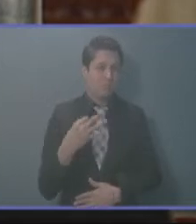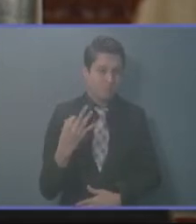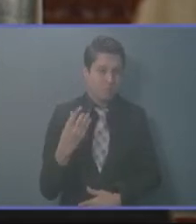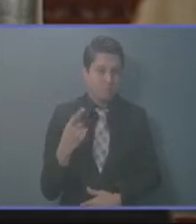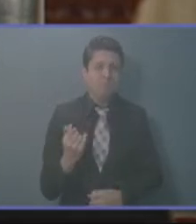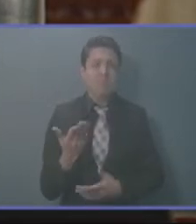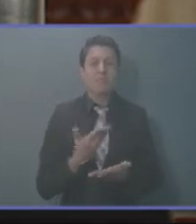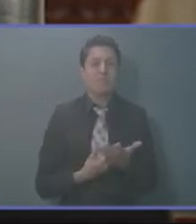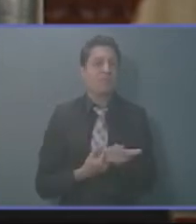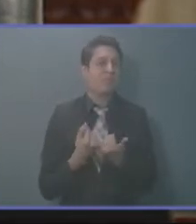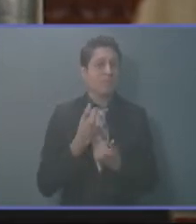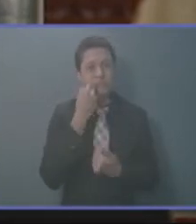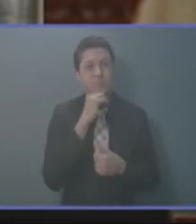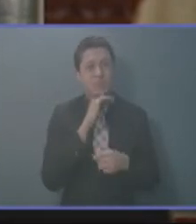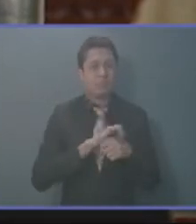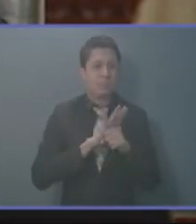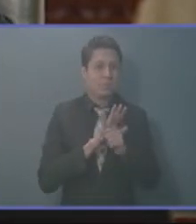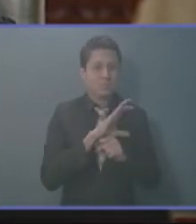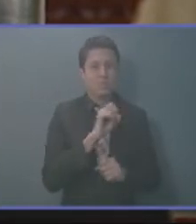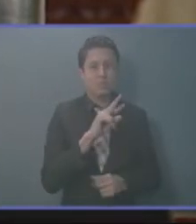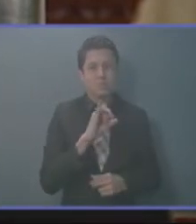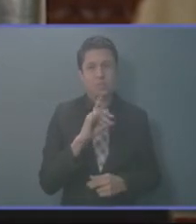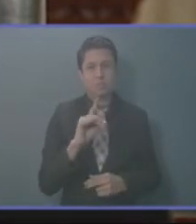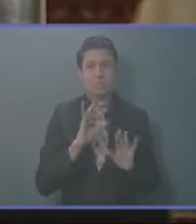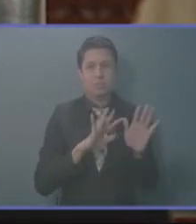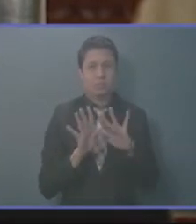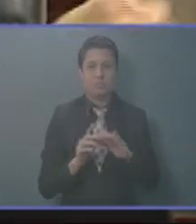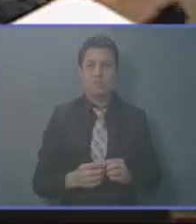puedan surgir ante la pandemia por COVID-19.